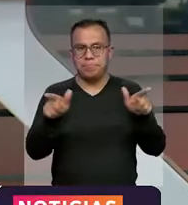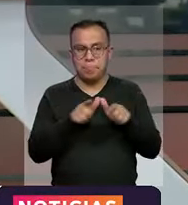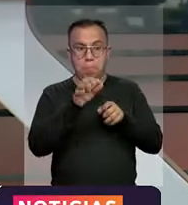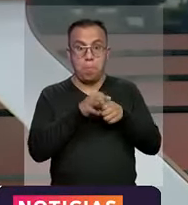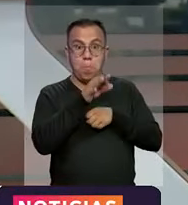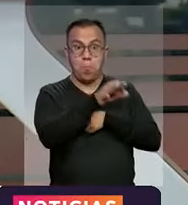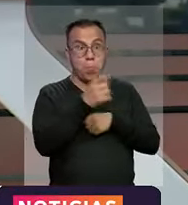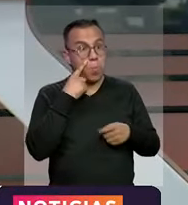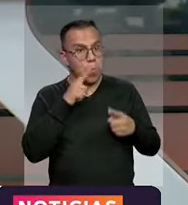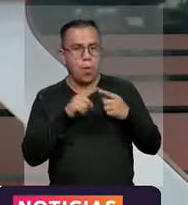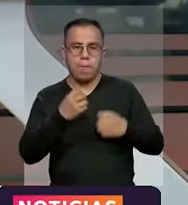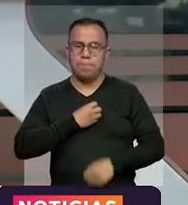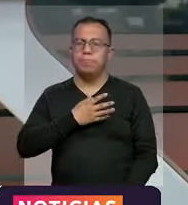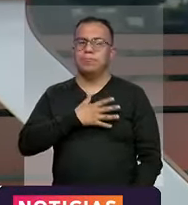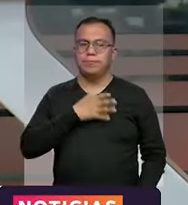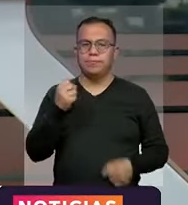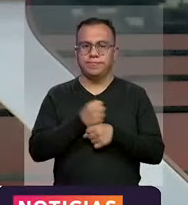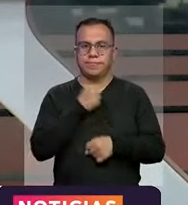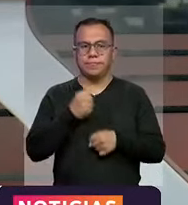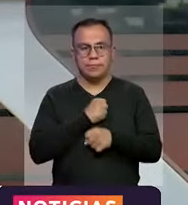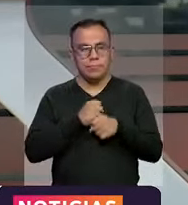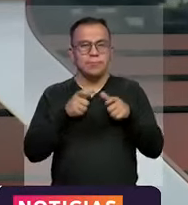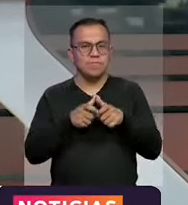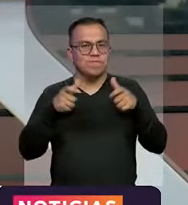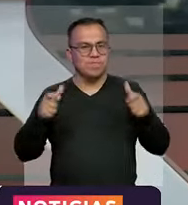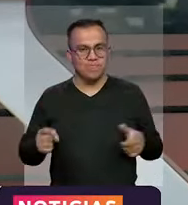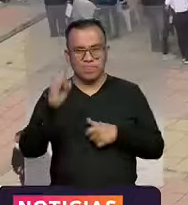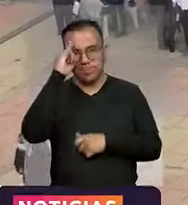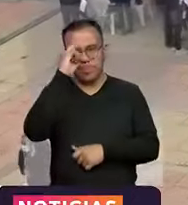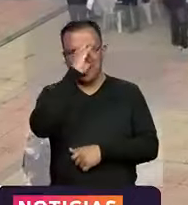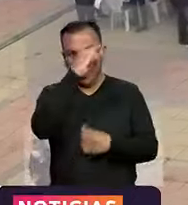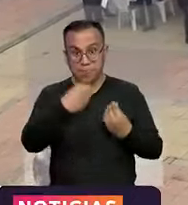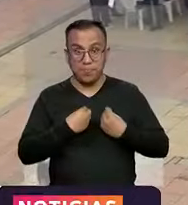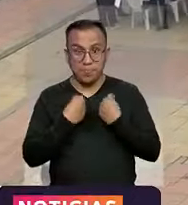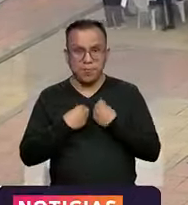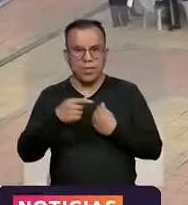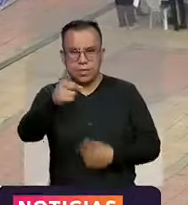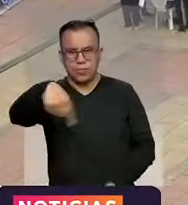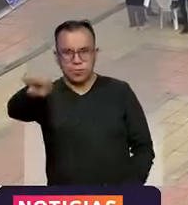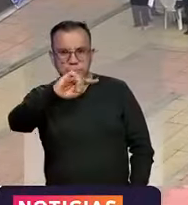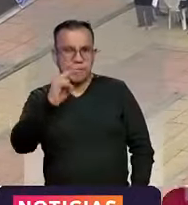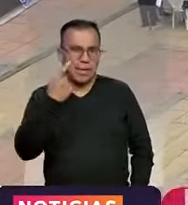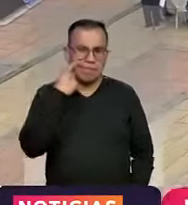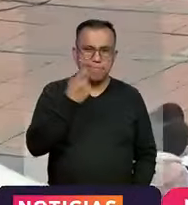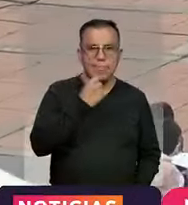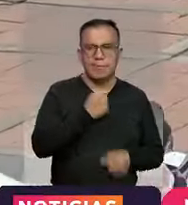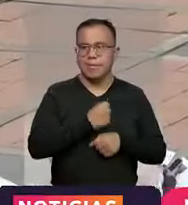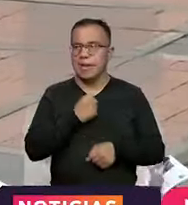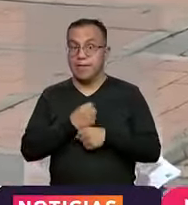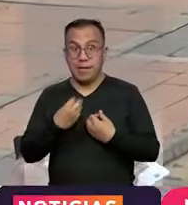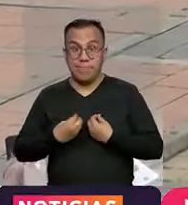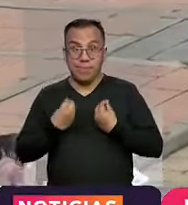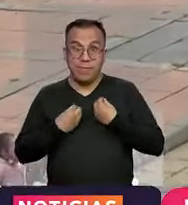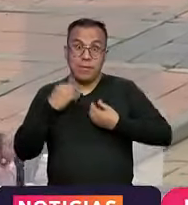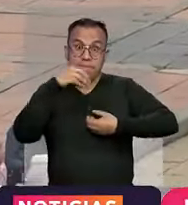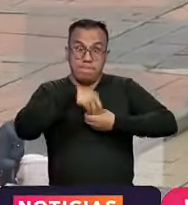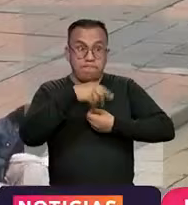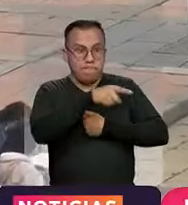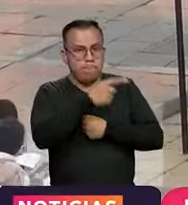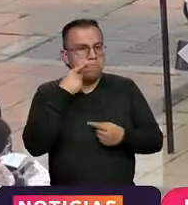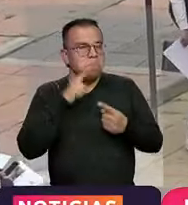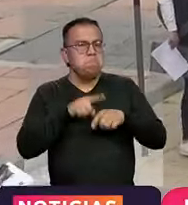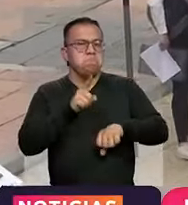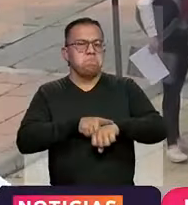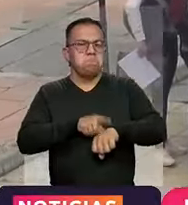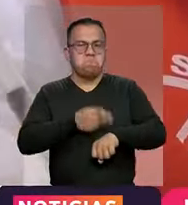para generar mayores oportunidades laborales para los madrileños. Si usted está buscando trabajo y reside en este municipio, está a